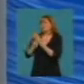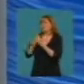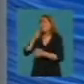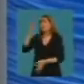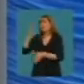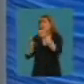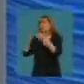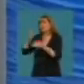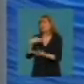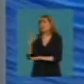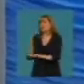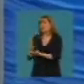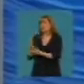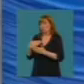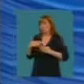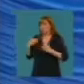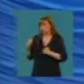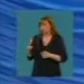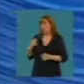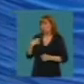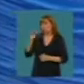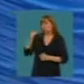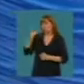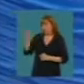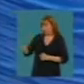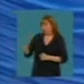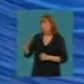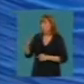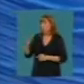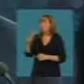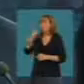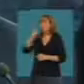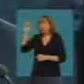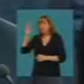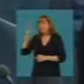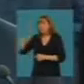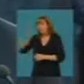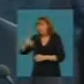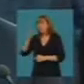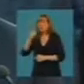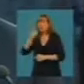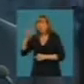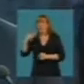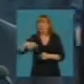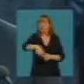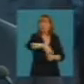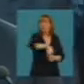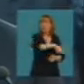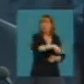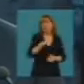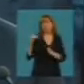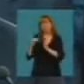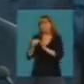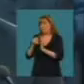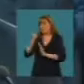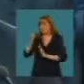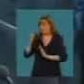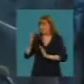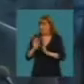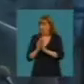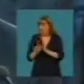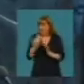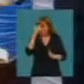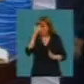Justicia y Derechos Humanos para el que habéis sido nombrado, cumpliendo y haciendo cumplir en cuanto de vos dependa la Constitución de la